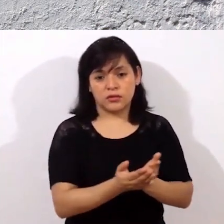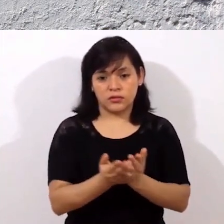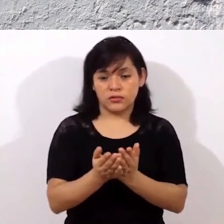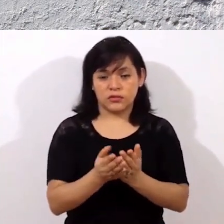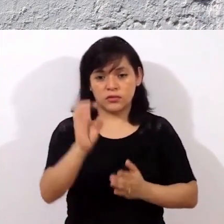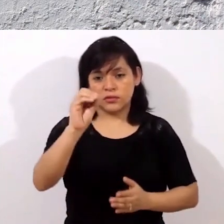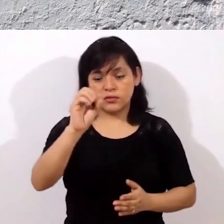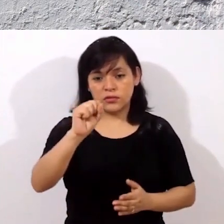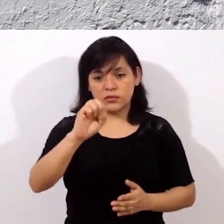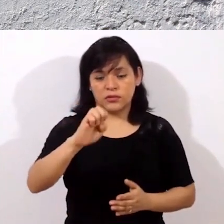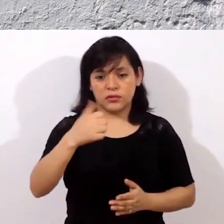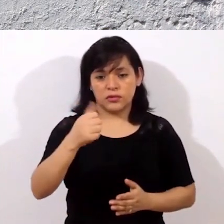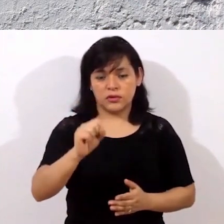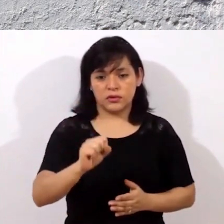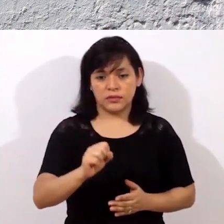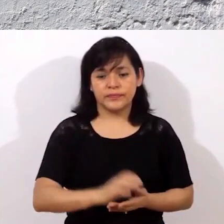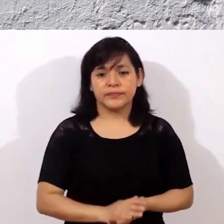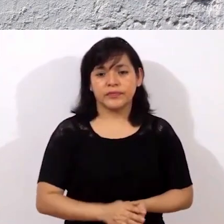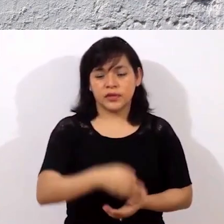entonces, que el Señor te bendiga.